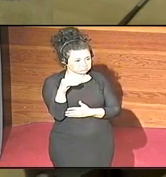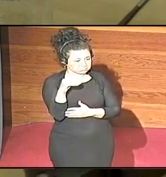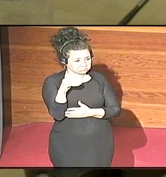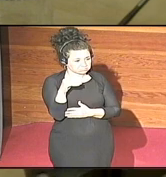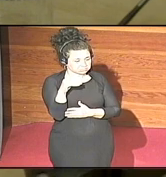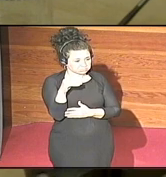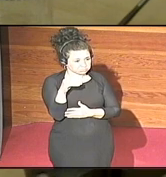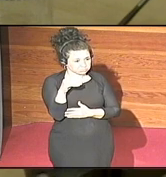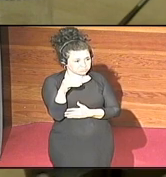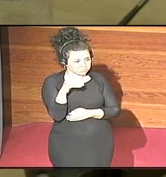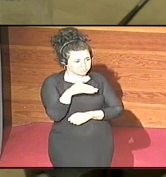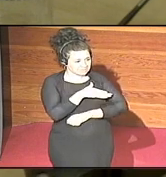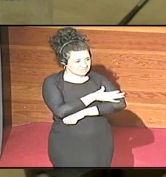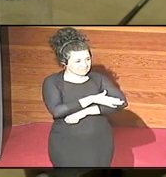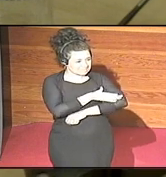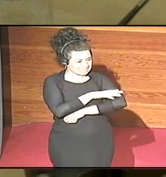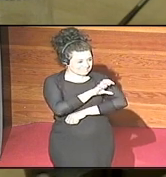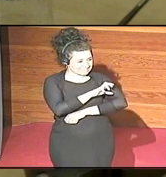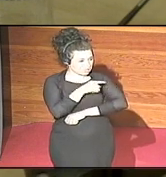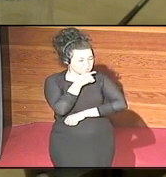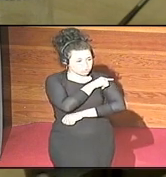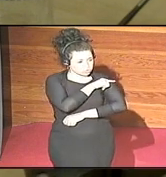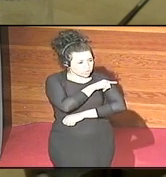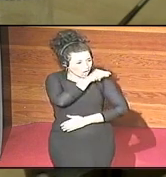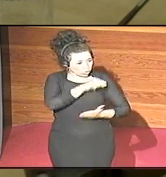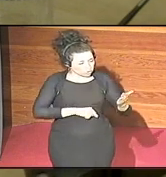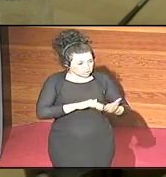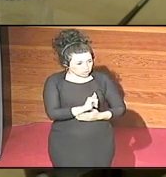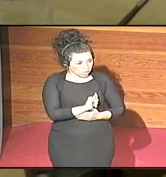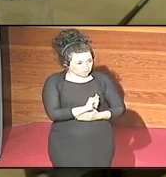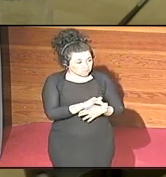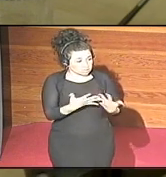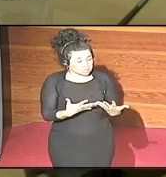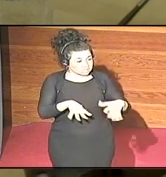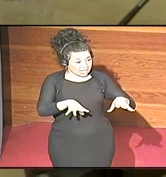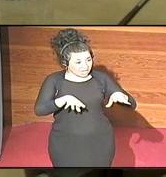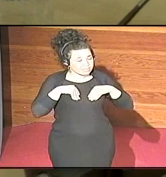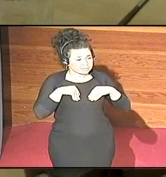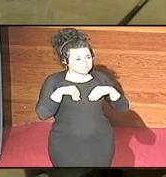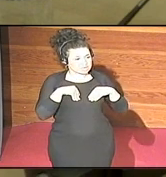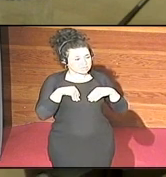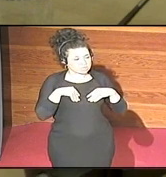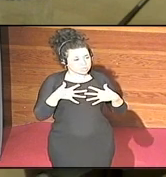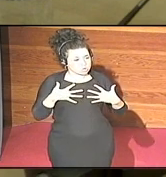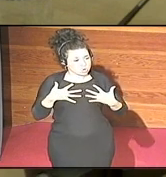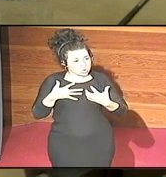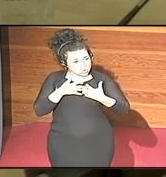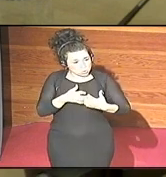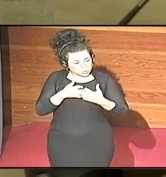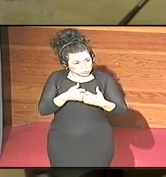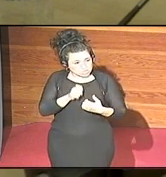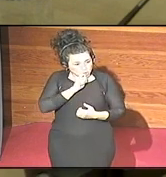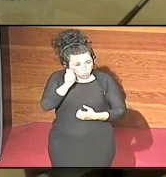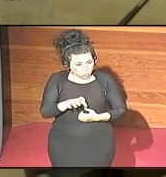con el Estado ruso y aceptan luchar en Ucrania, pero